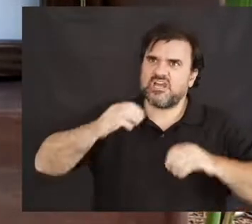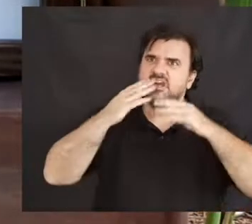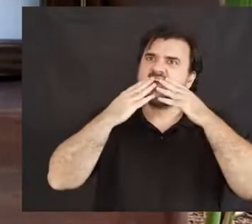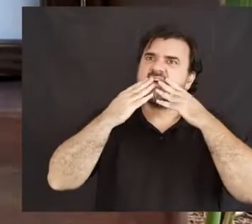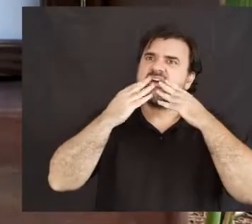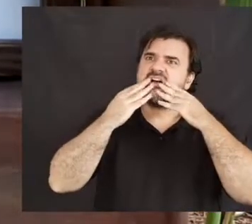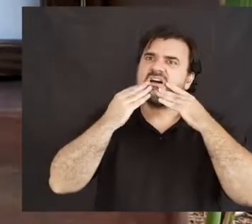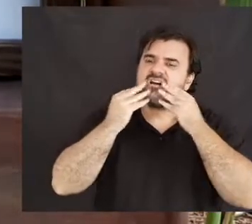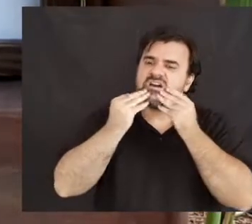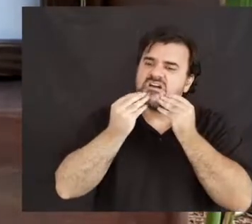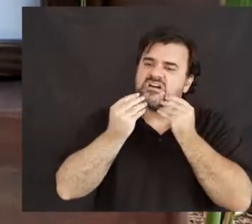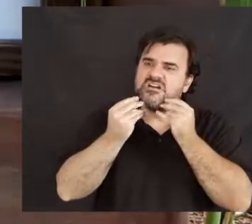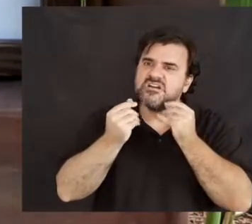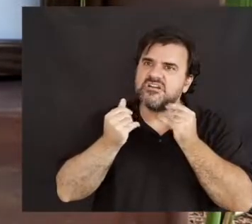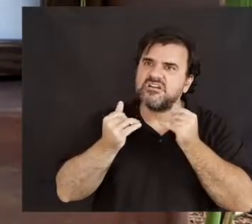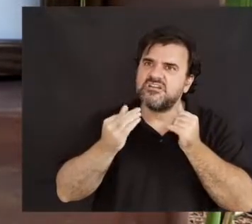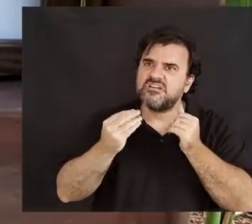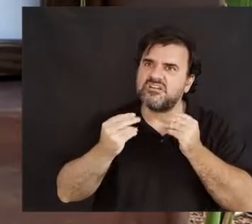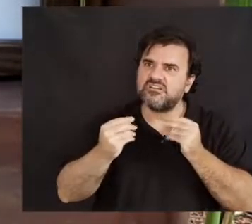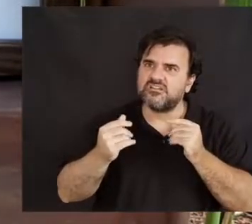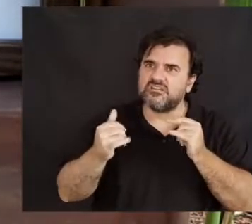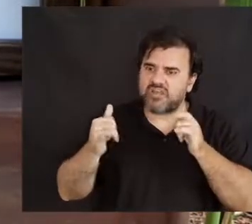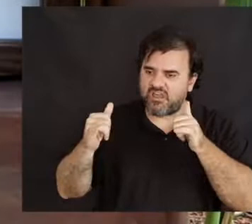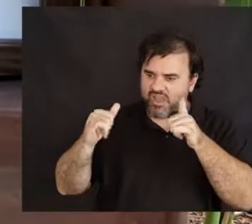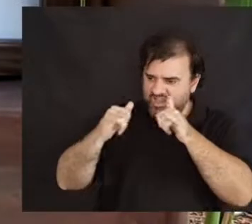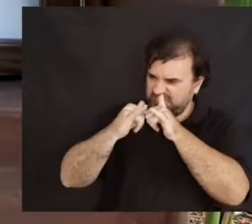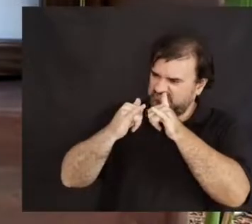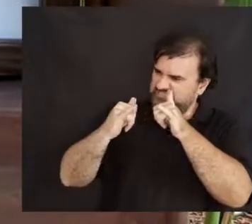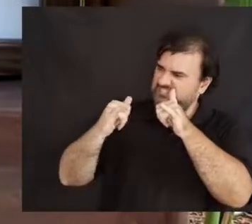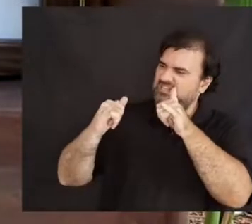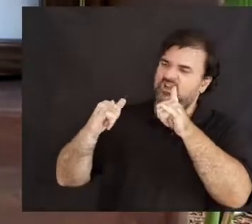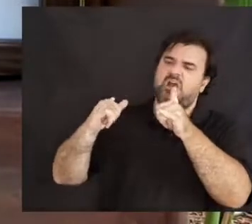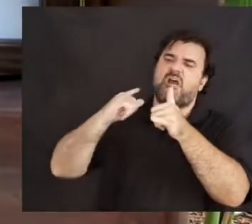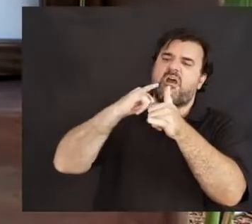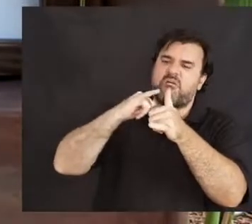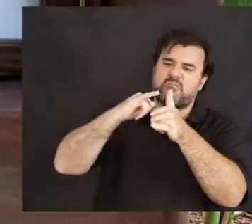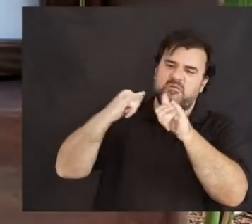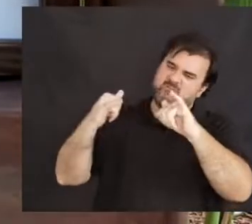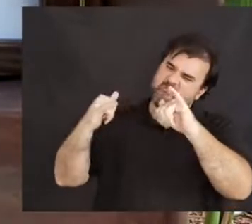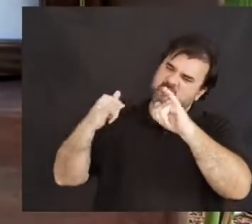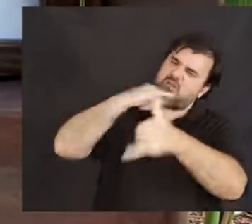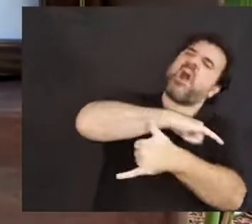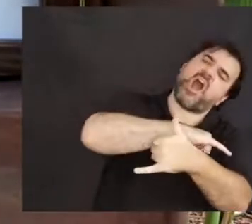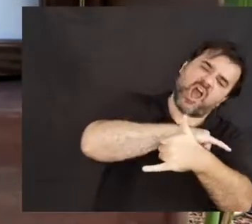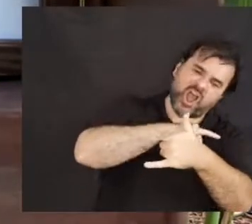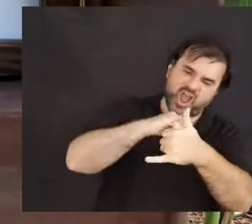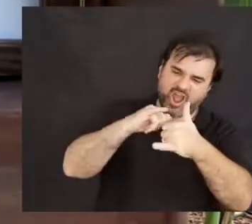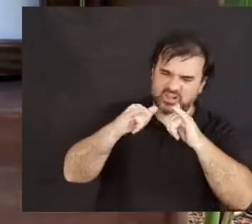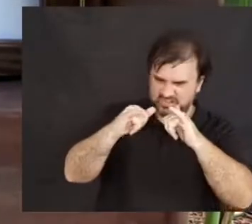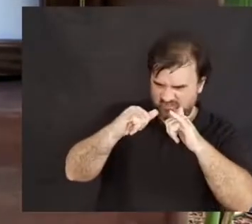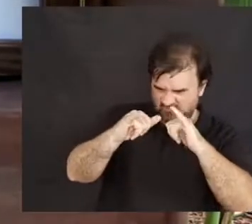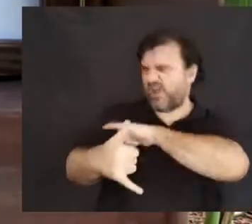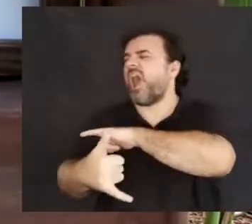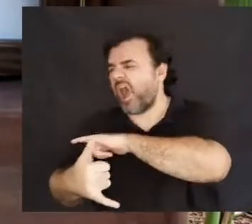les pesaba. Separaron súbitamente las cornamentas y empezaron a tirarse cornamentas ladeadas, tratando de herirse las